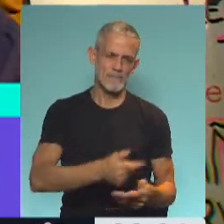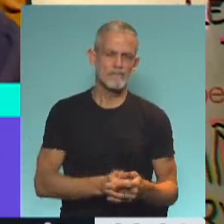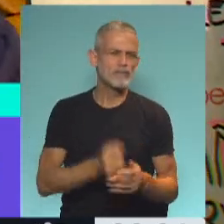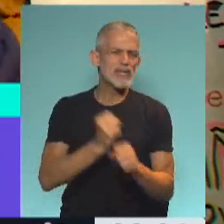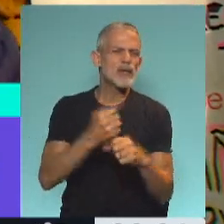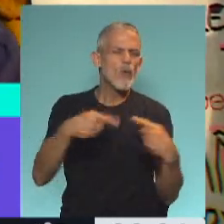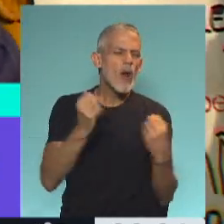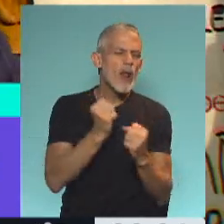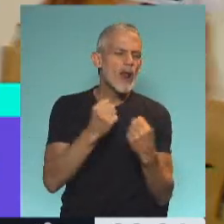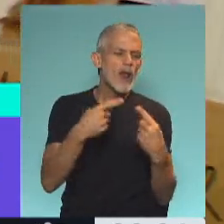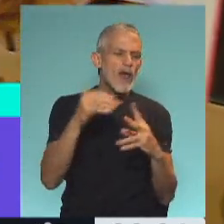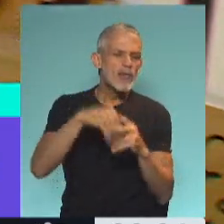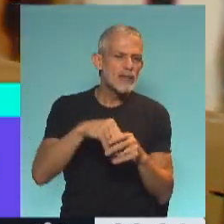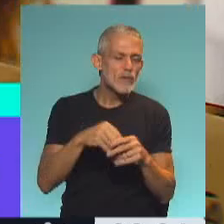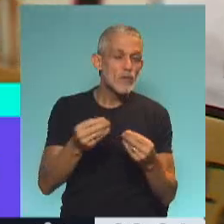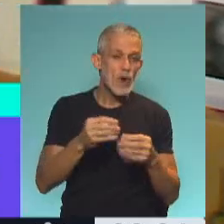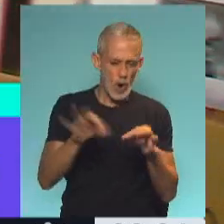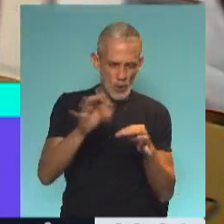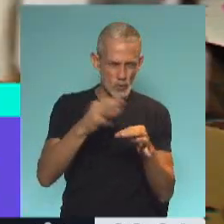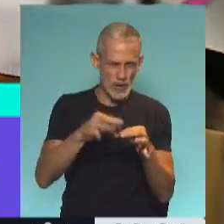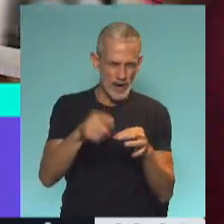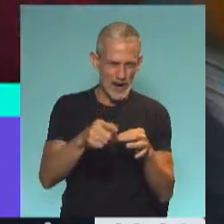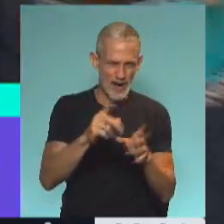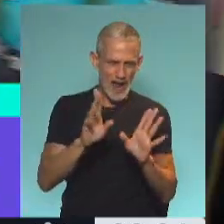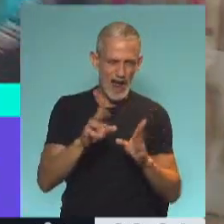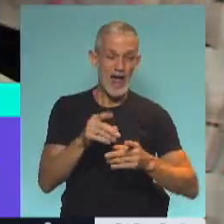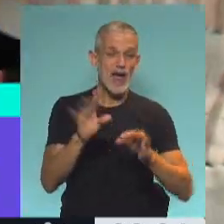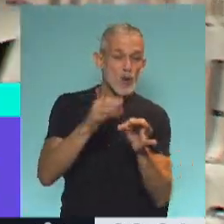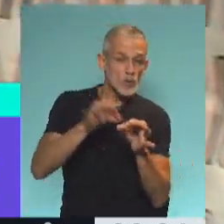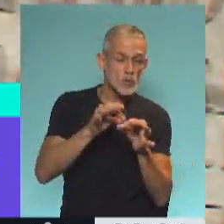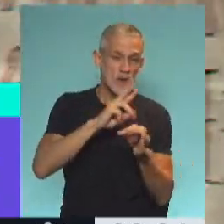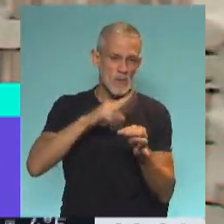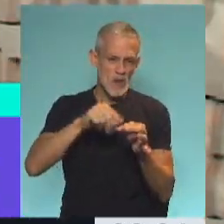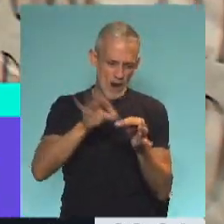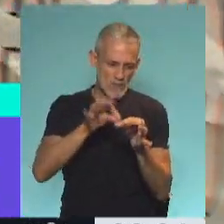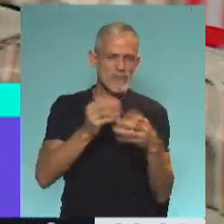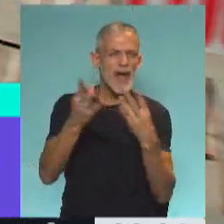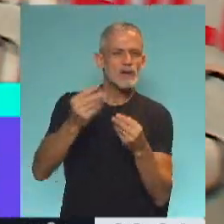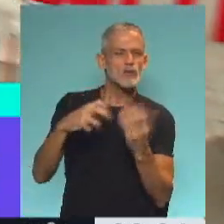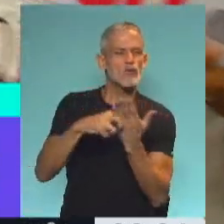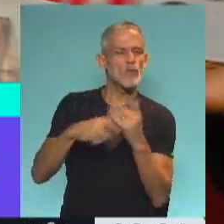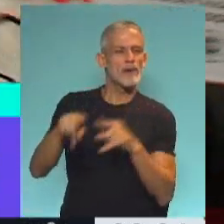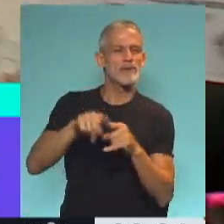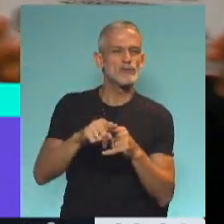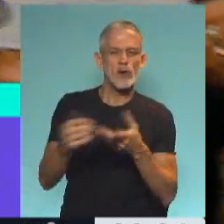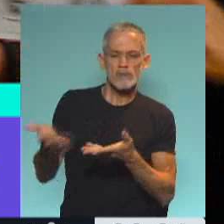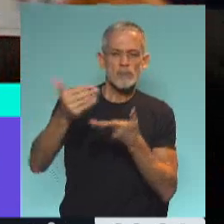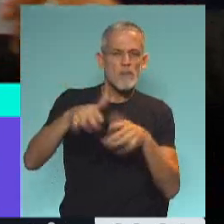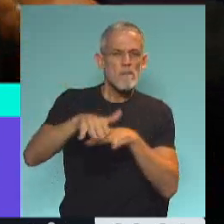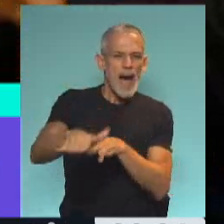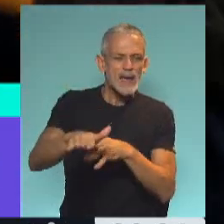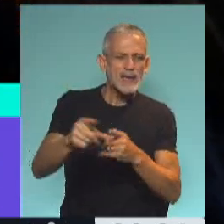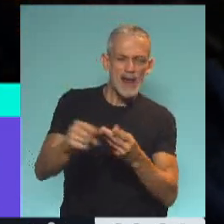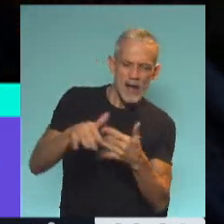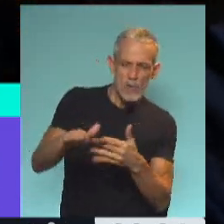dedicas? ¿Cuál es tu tarea dentro de la fábrica? Soy costurera. Sí, costurera, y le ayudo a la supervisora a levantar el trabajo de las máquinas